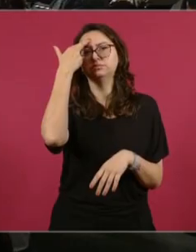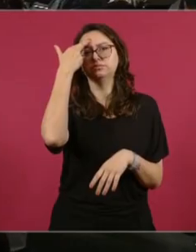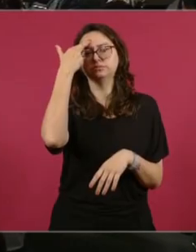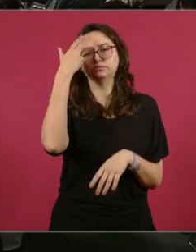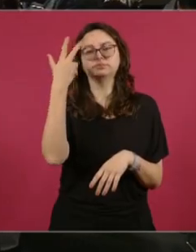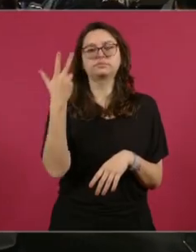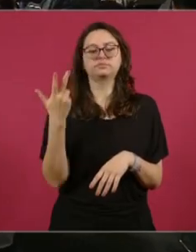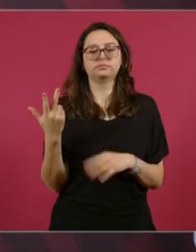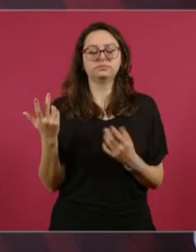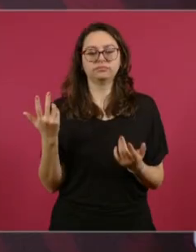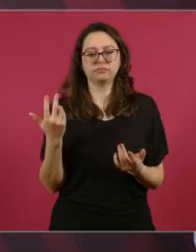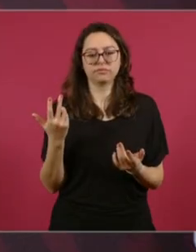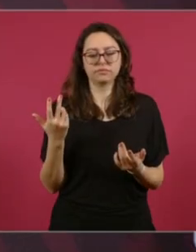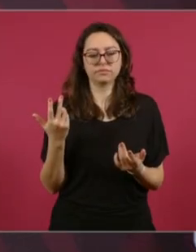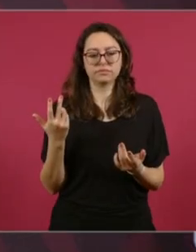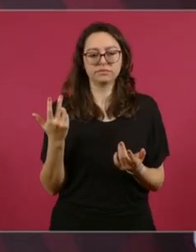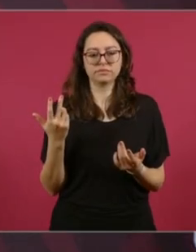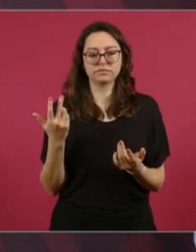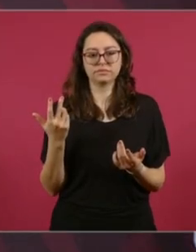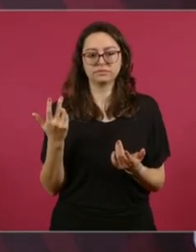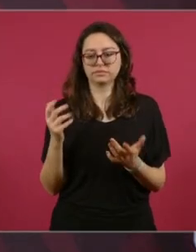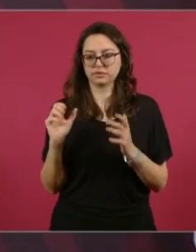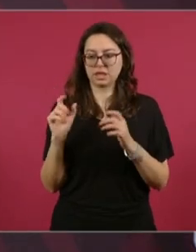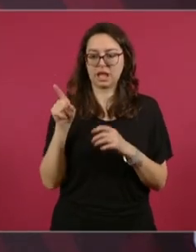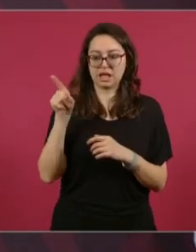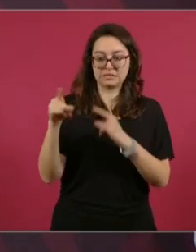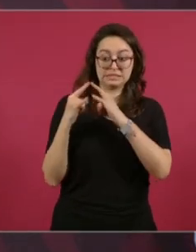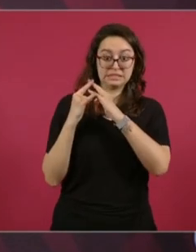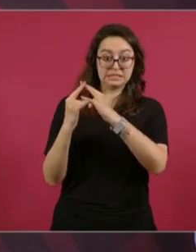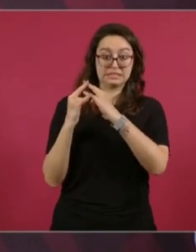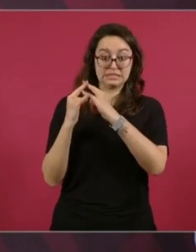una oficina de Tepito.